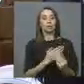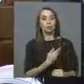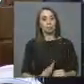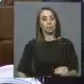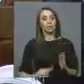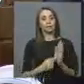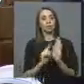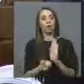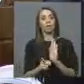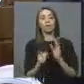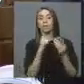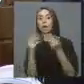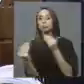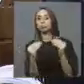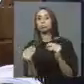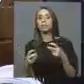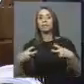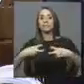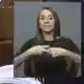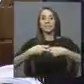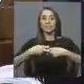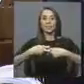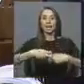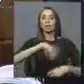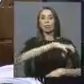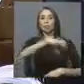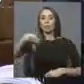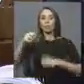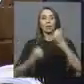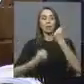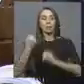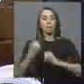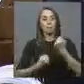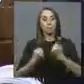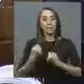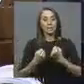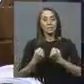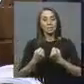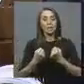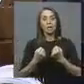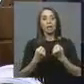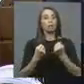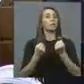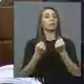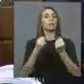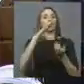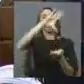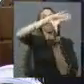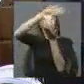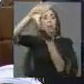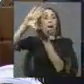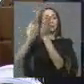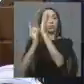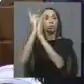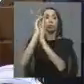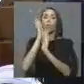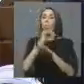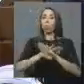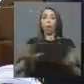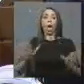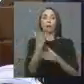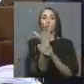obligación de negociar con sindicatos e inter-empresa prácticamente ha desaparecido en los países más avanzados